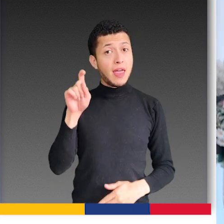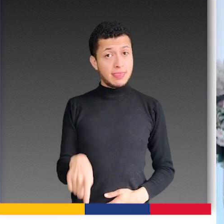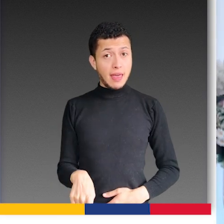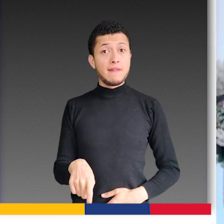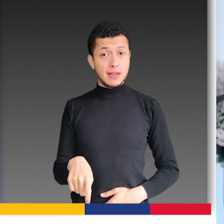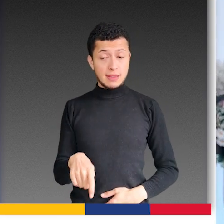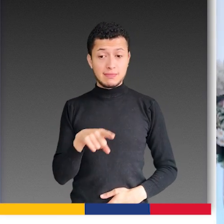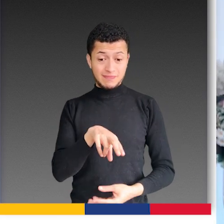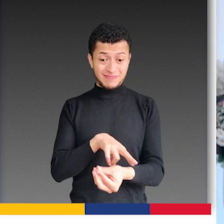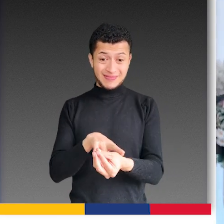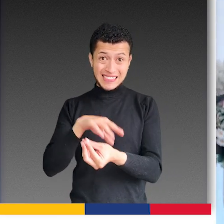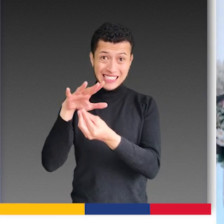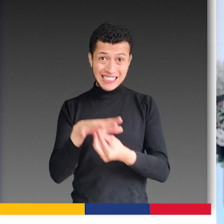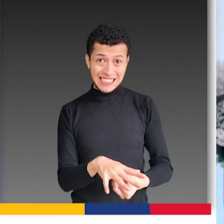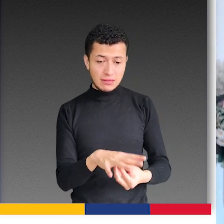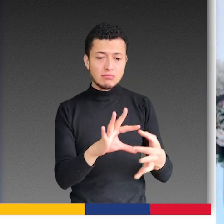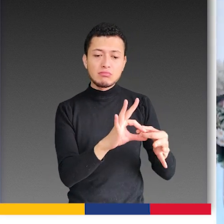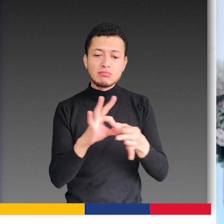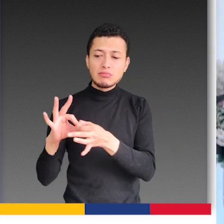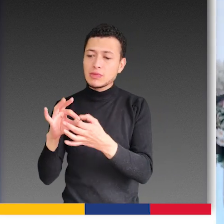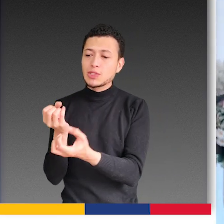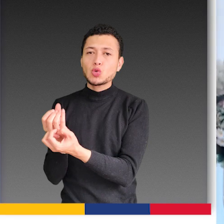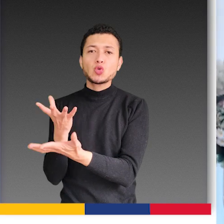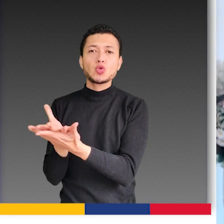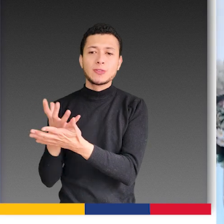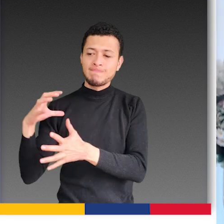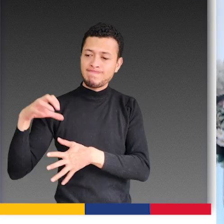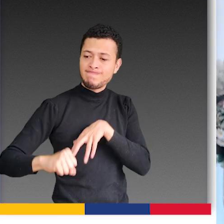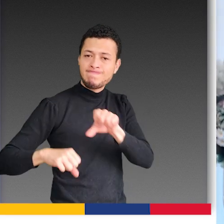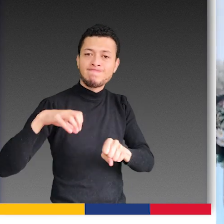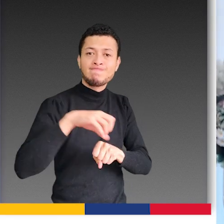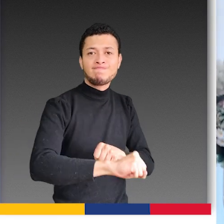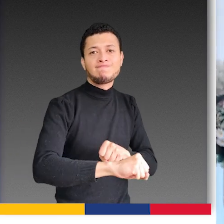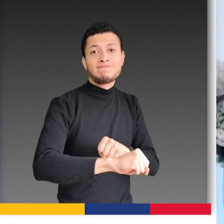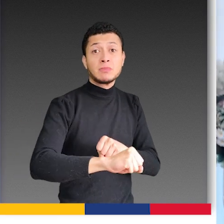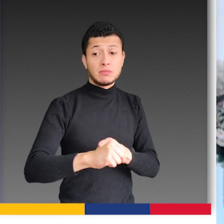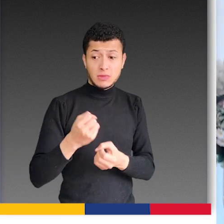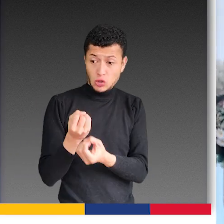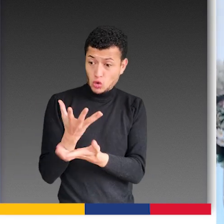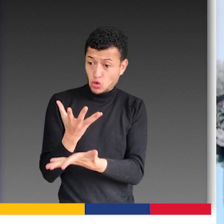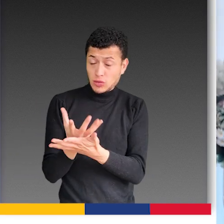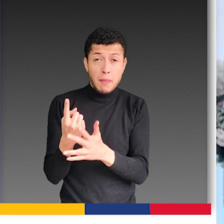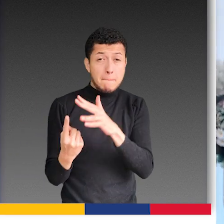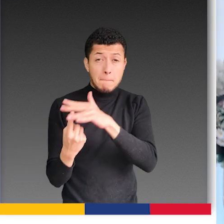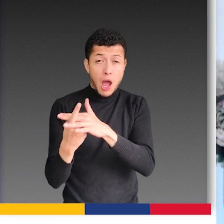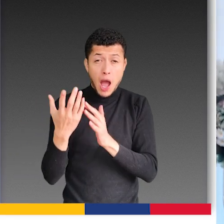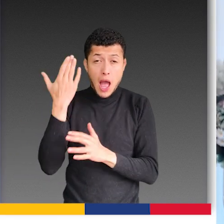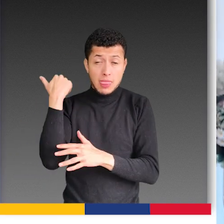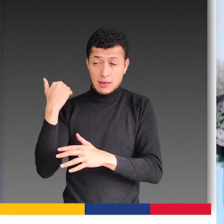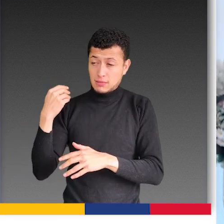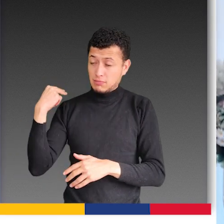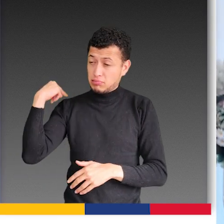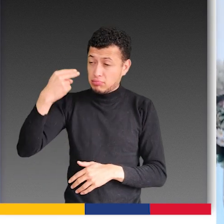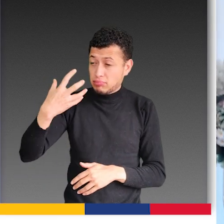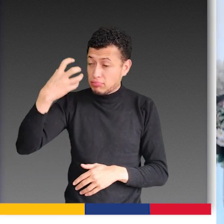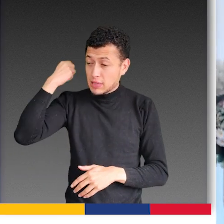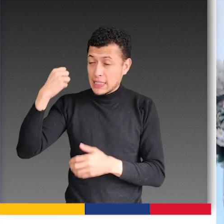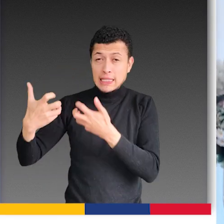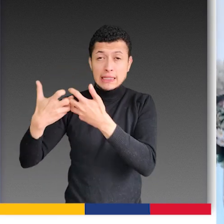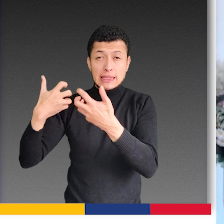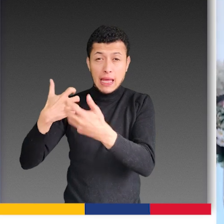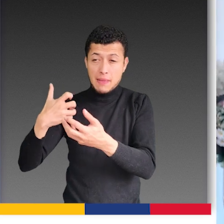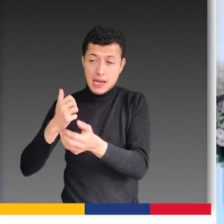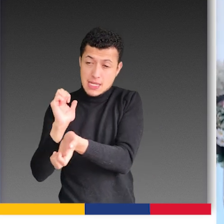sin plantear que este racismo se ancla en estructuras coloniales, estructuras